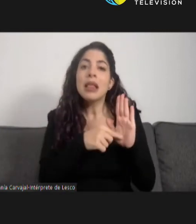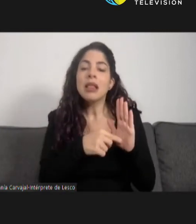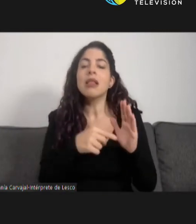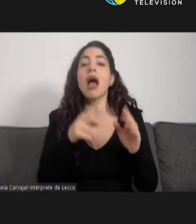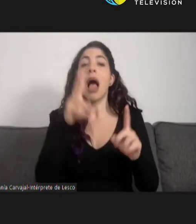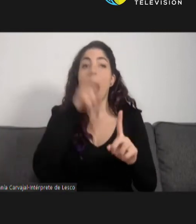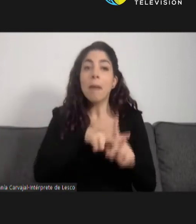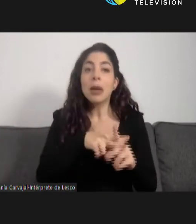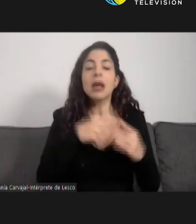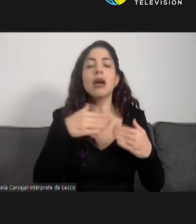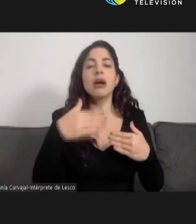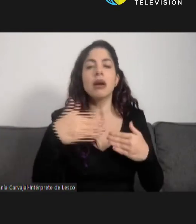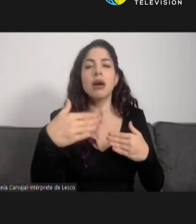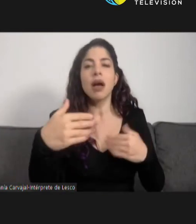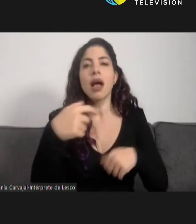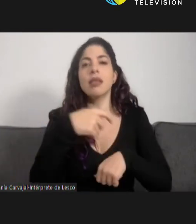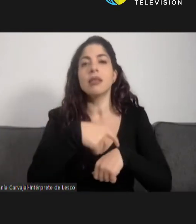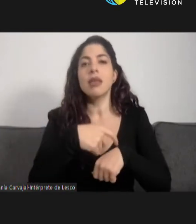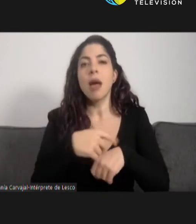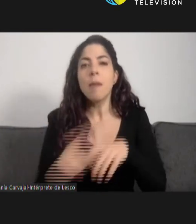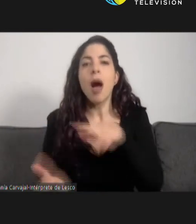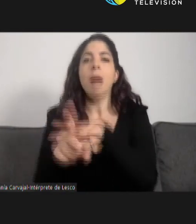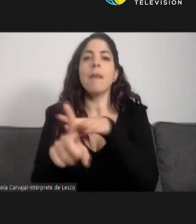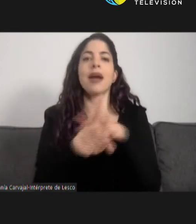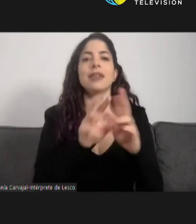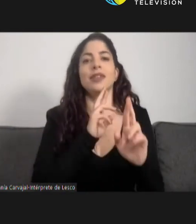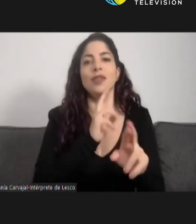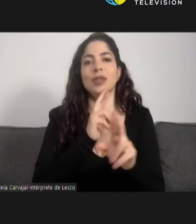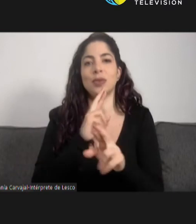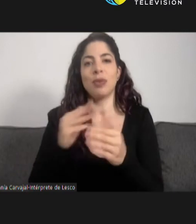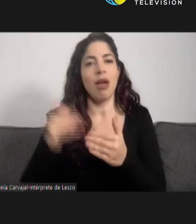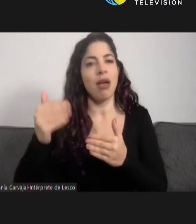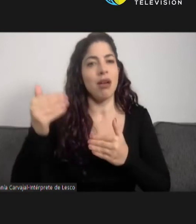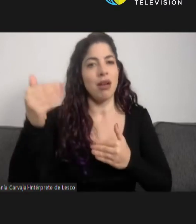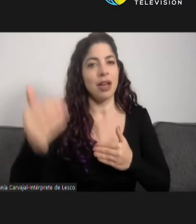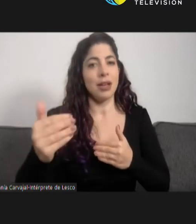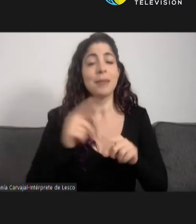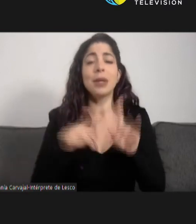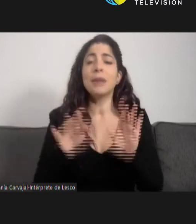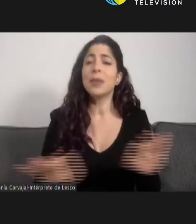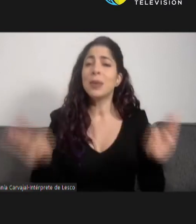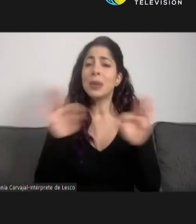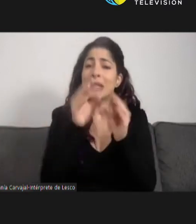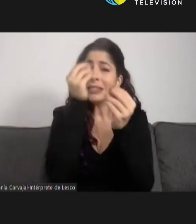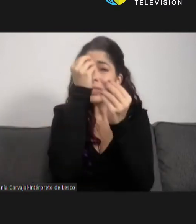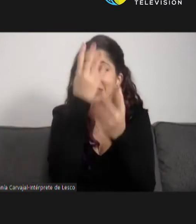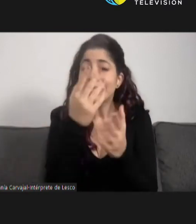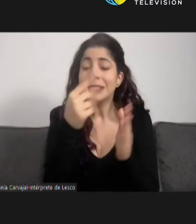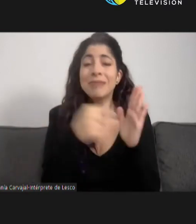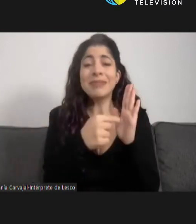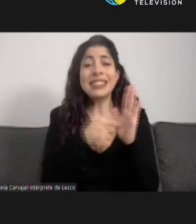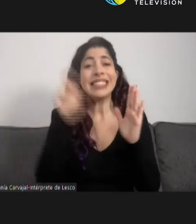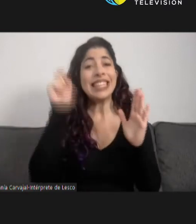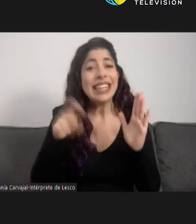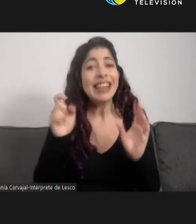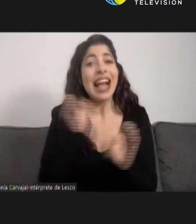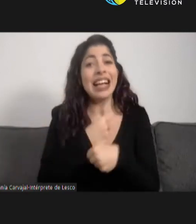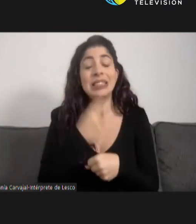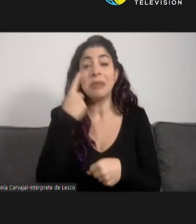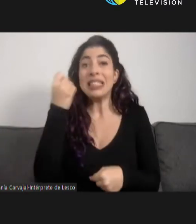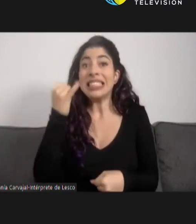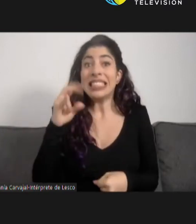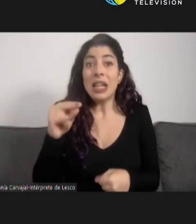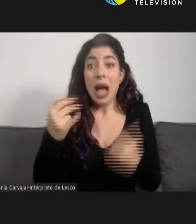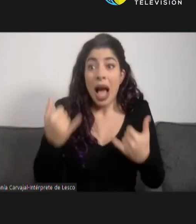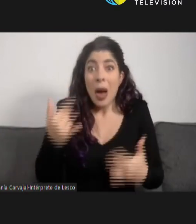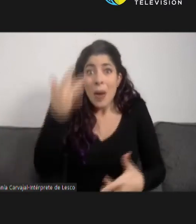también para que surtan el efecto, pero es importantísimo mencionarlo, que esto tenemos que hacerlo porque si no la exponencialidad de